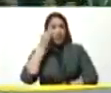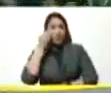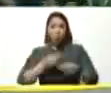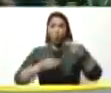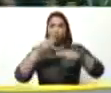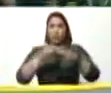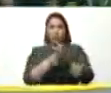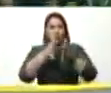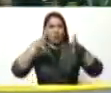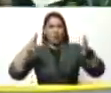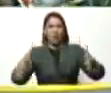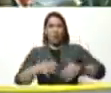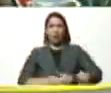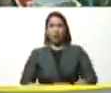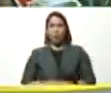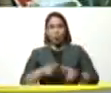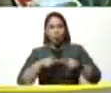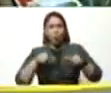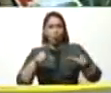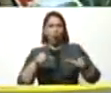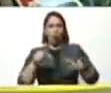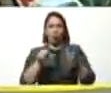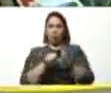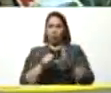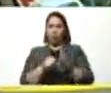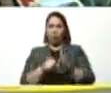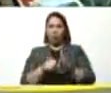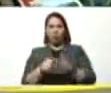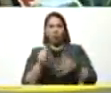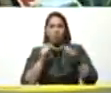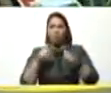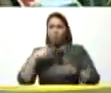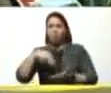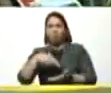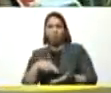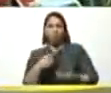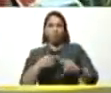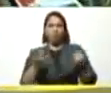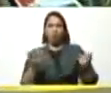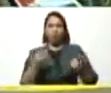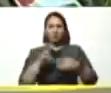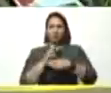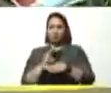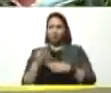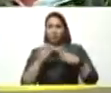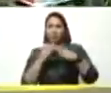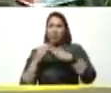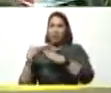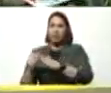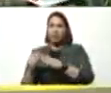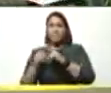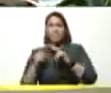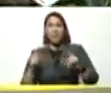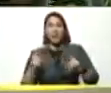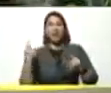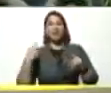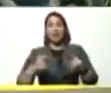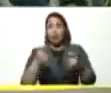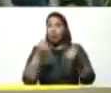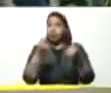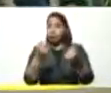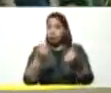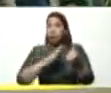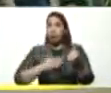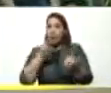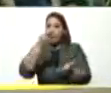bueno, grandes clubes, grandes unidades habitacionales para los que tengan posibilidad